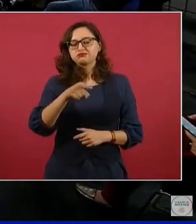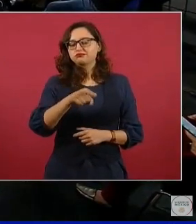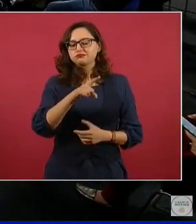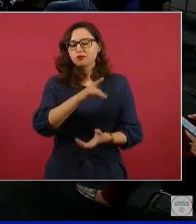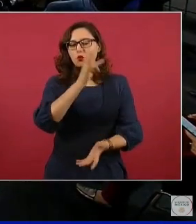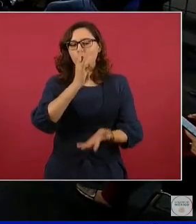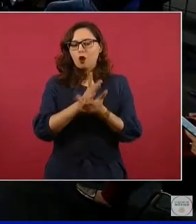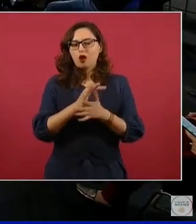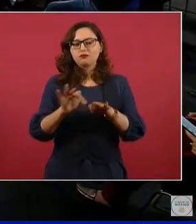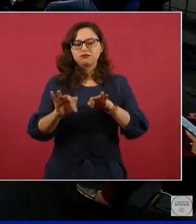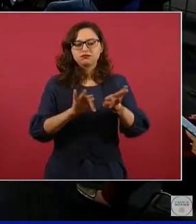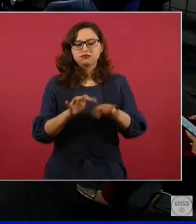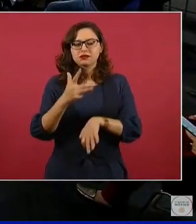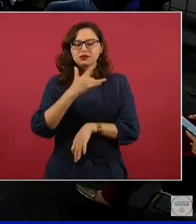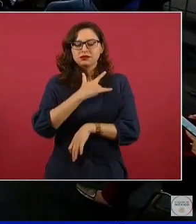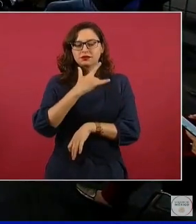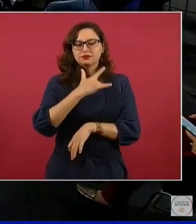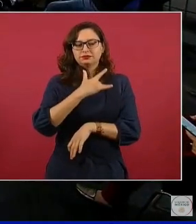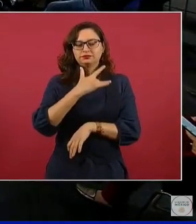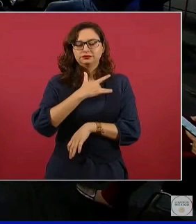corazón, pero además